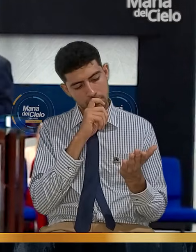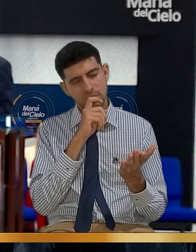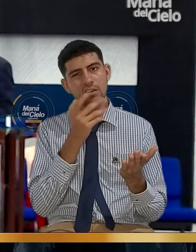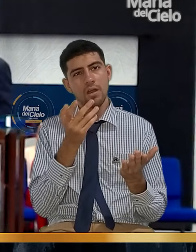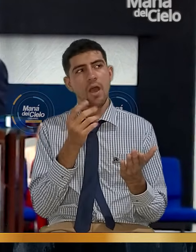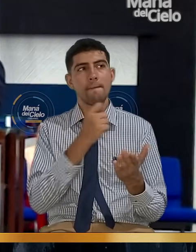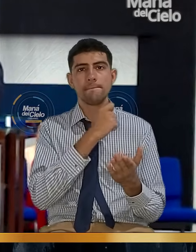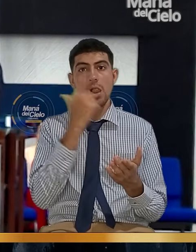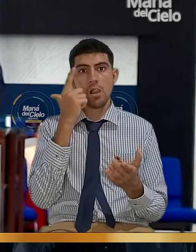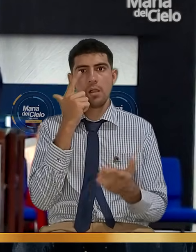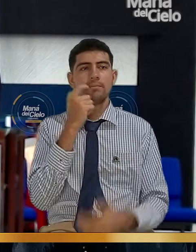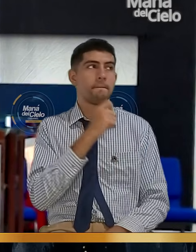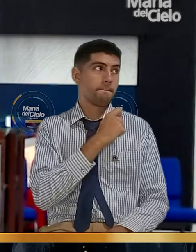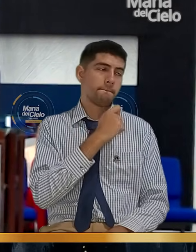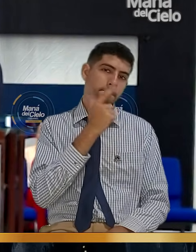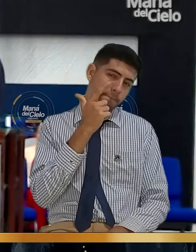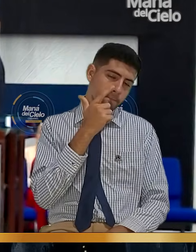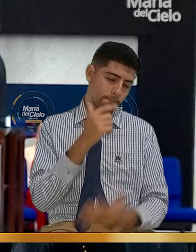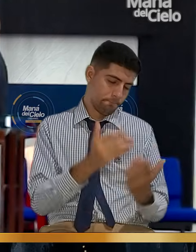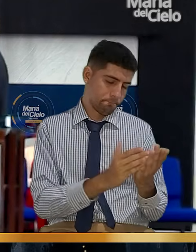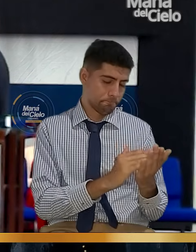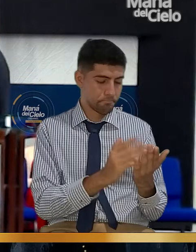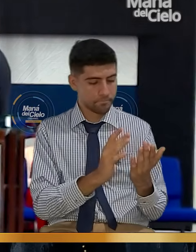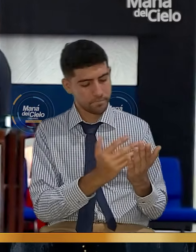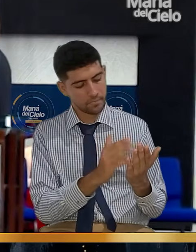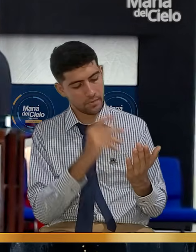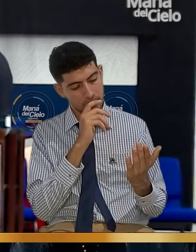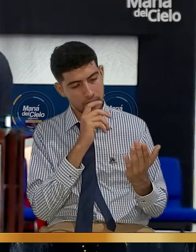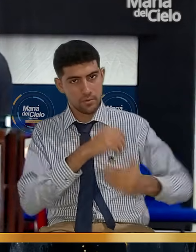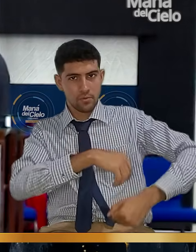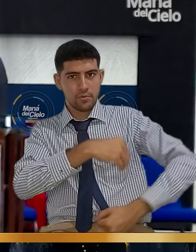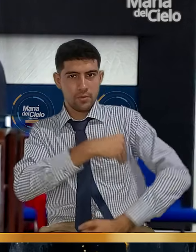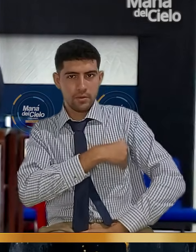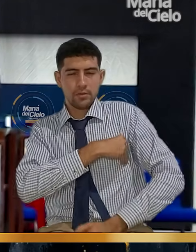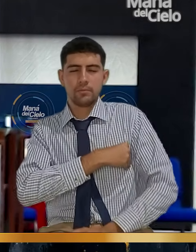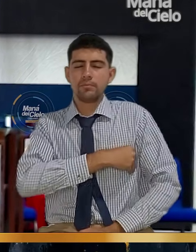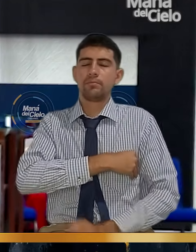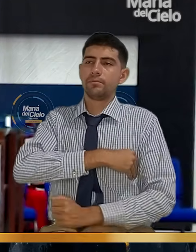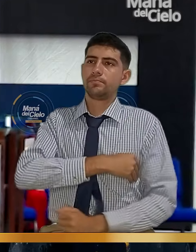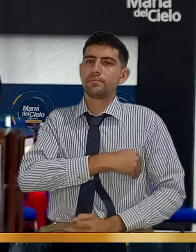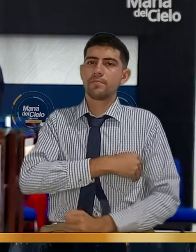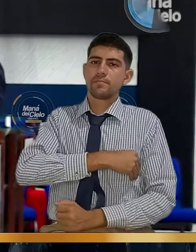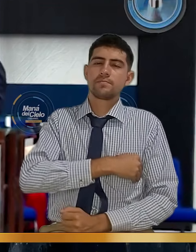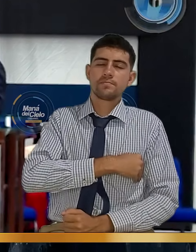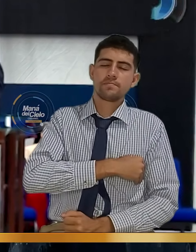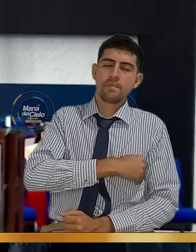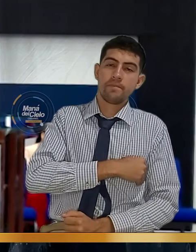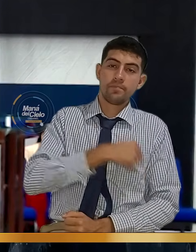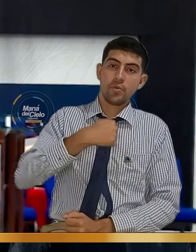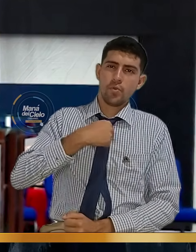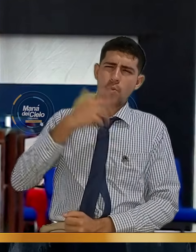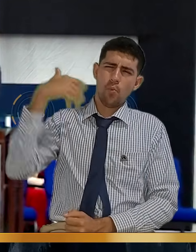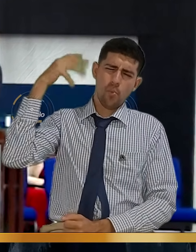sí? Mi primer Biblia que yo compré era una Biblia blanca. Recuerdo tanto, su pasta era blanca y